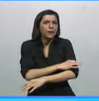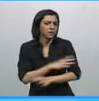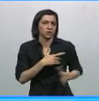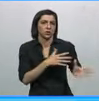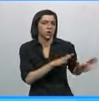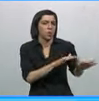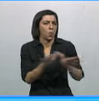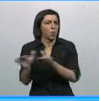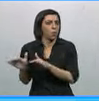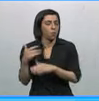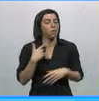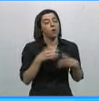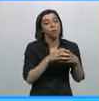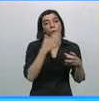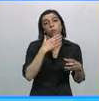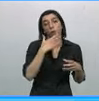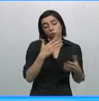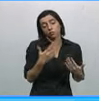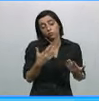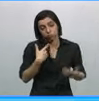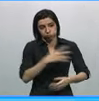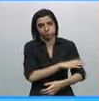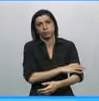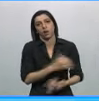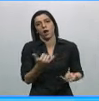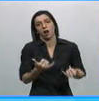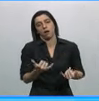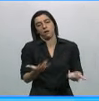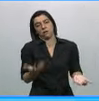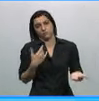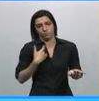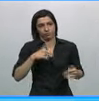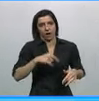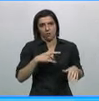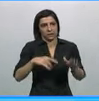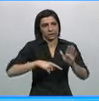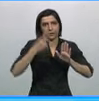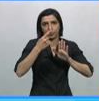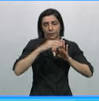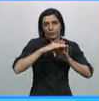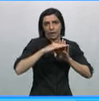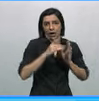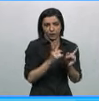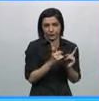logra. Por su historia y obviamente que tiene mucha presión. Pero